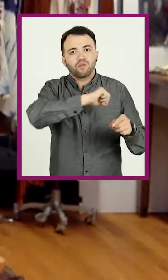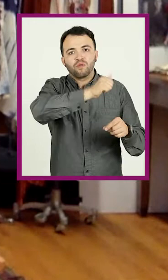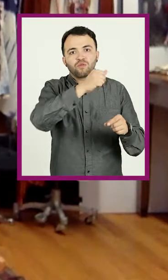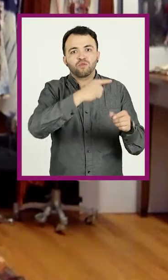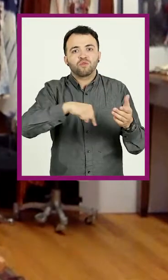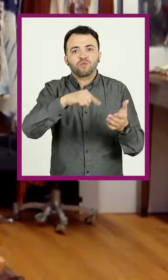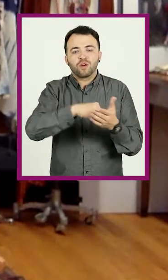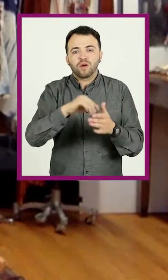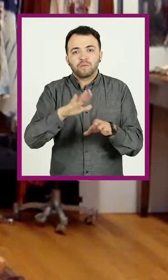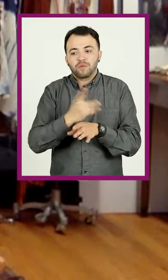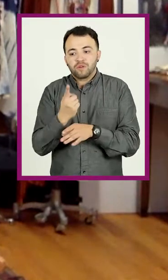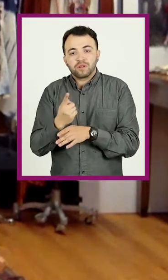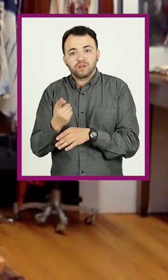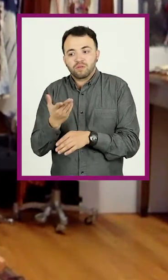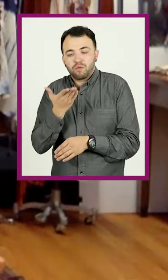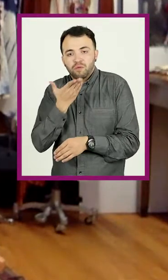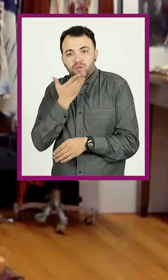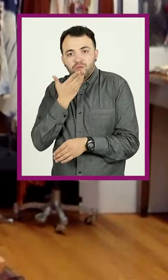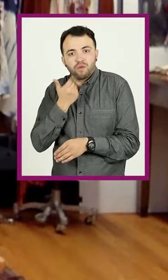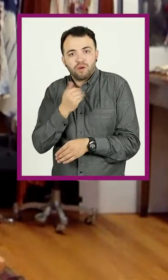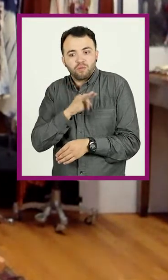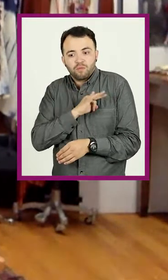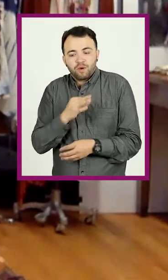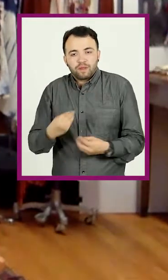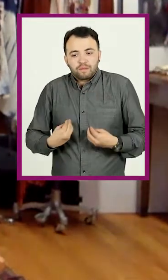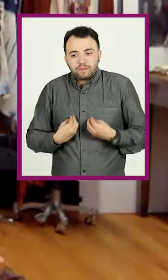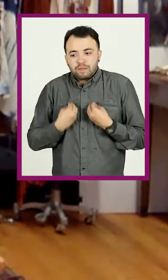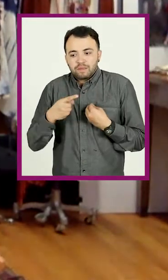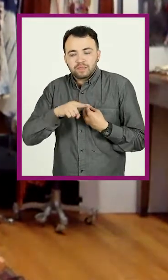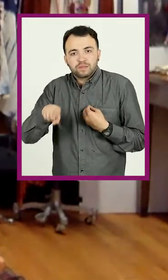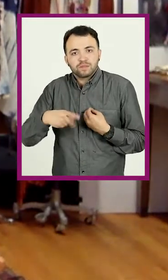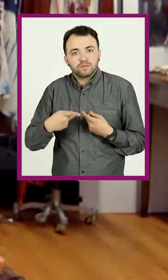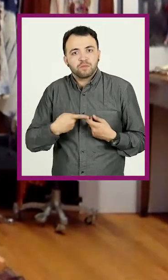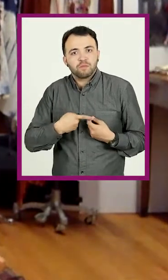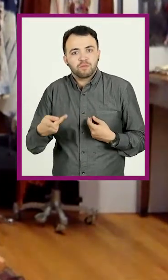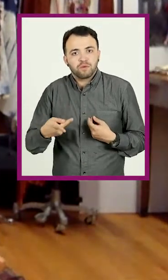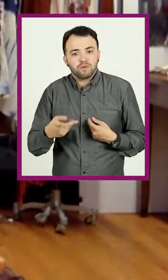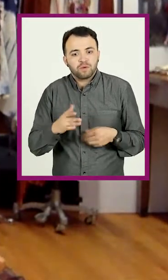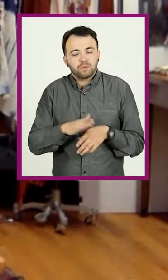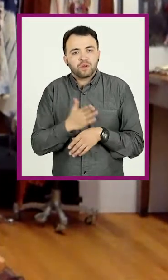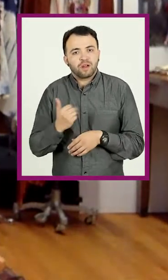aumento alarmante en pobreza en el mundo entero.